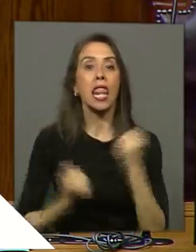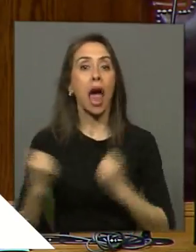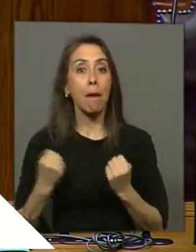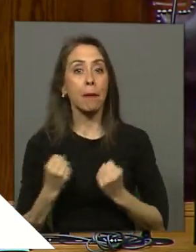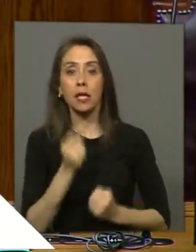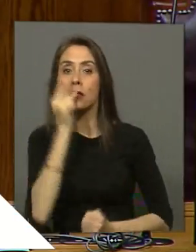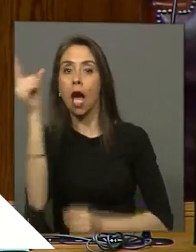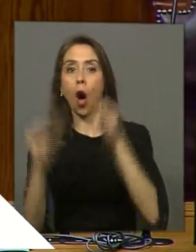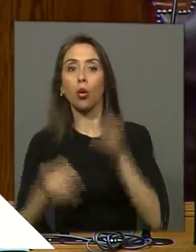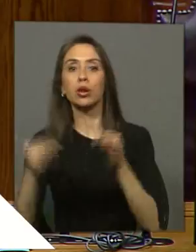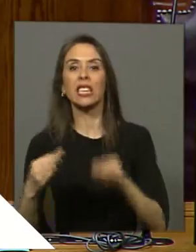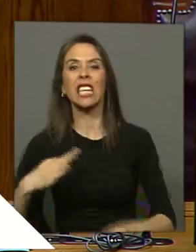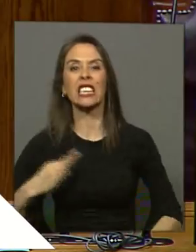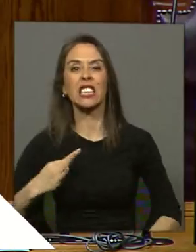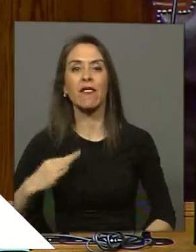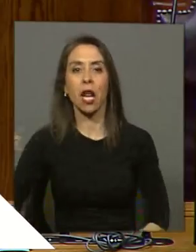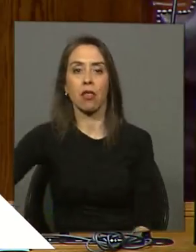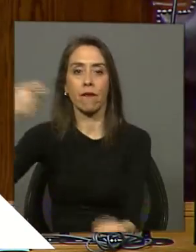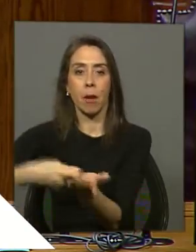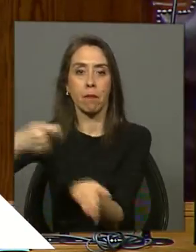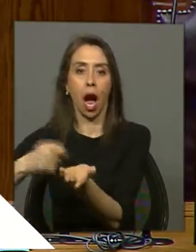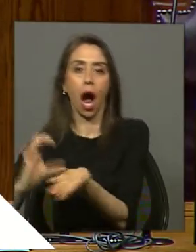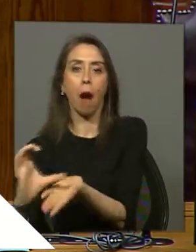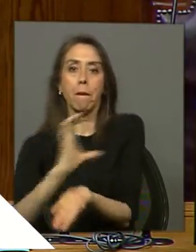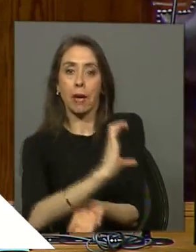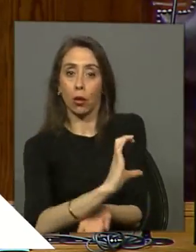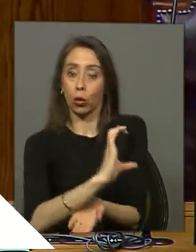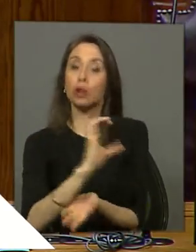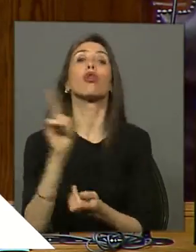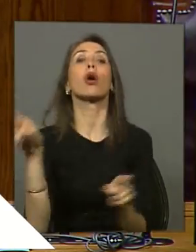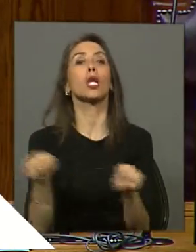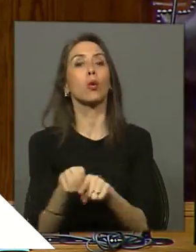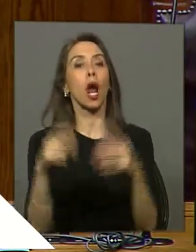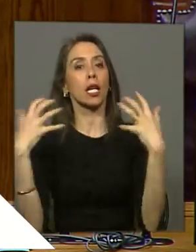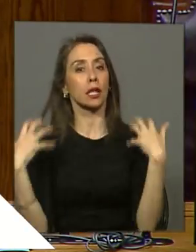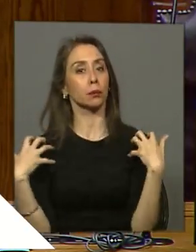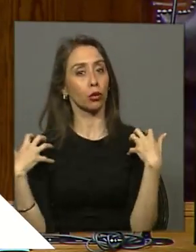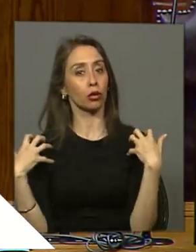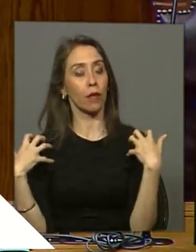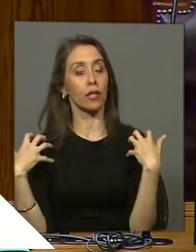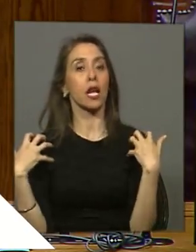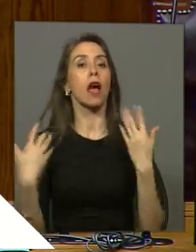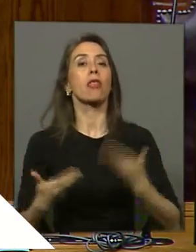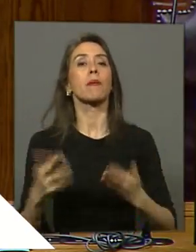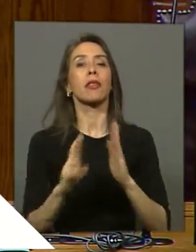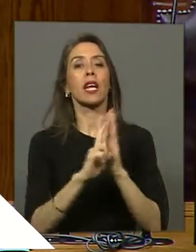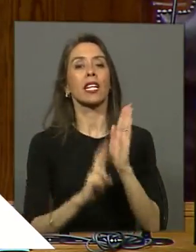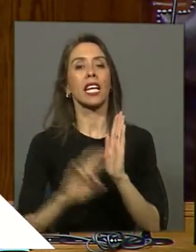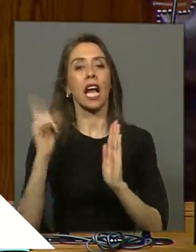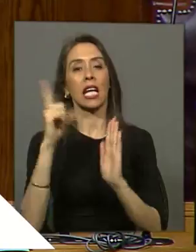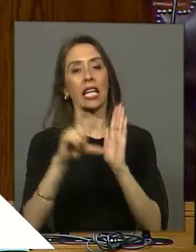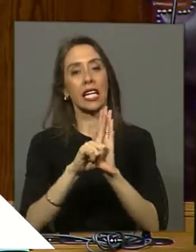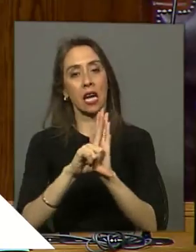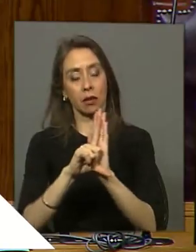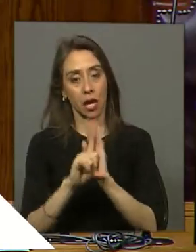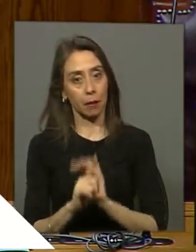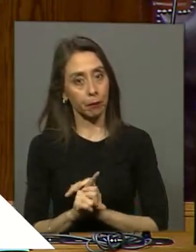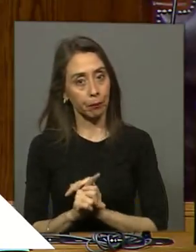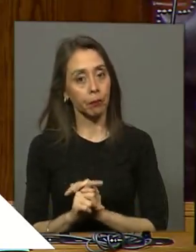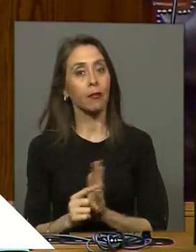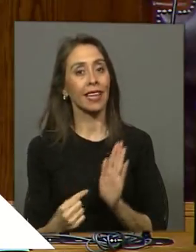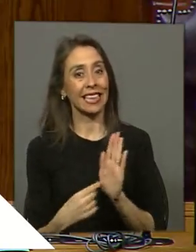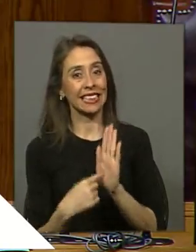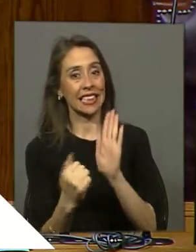responsable de los prejuicios causados por el consumidor, sin prejuicio de la responsabilidad inflexional que corresponda de acuerdo a las reglas generales de esta ley. La